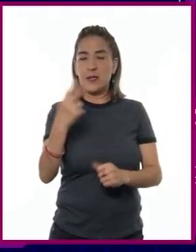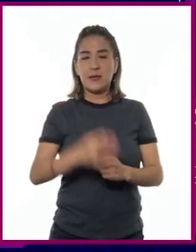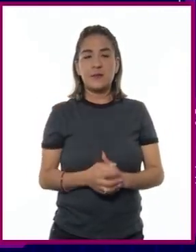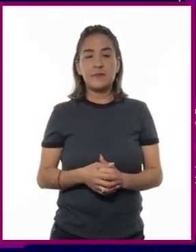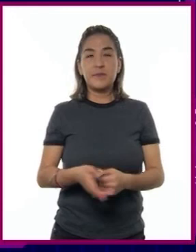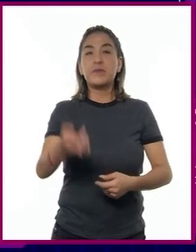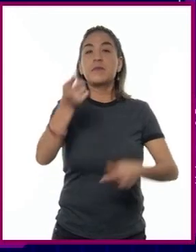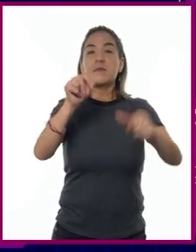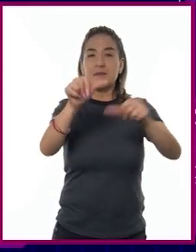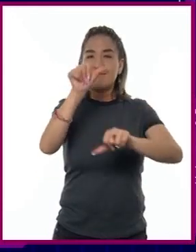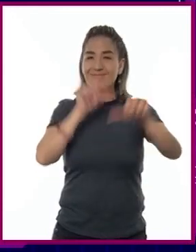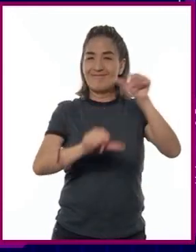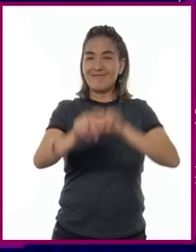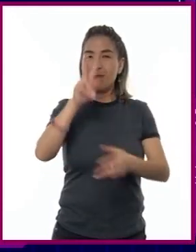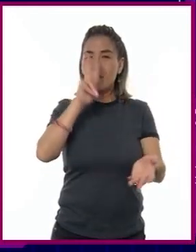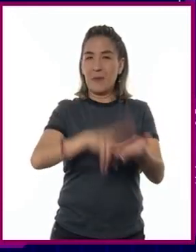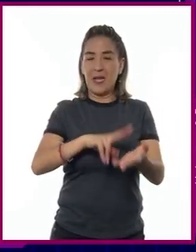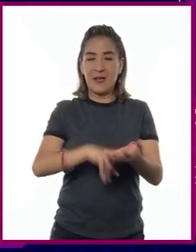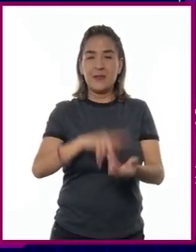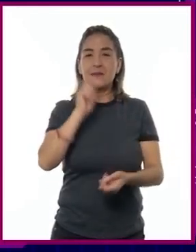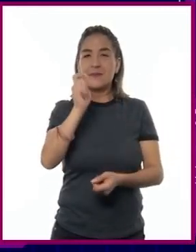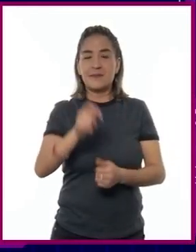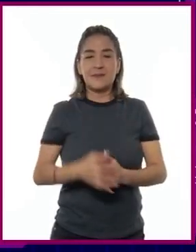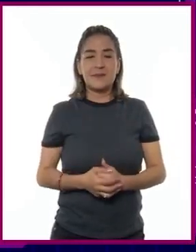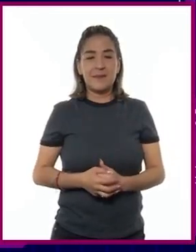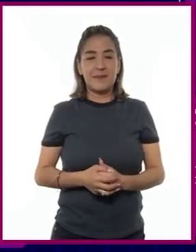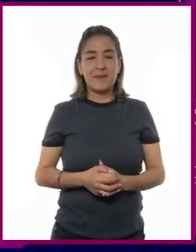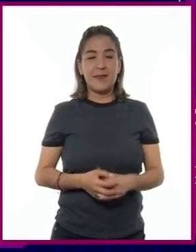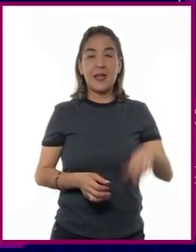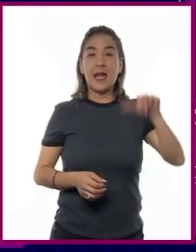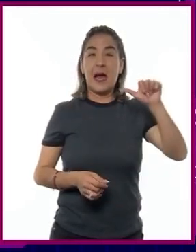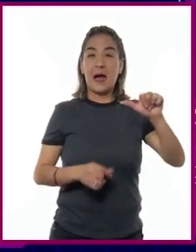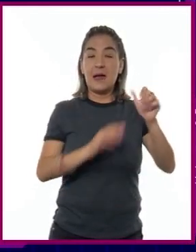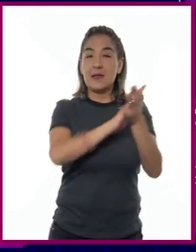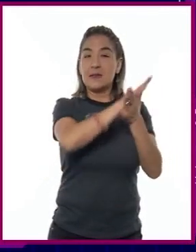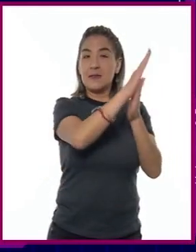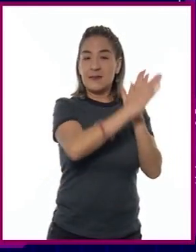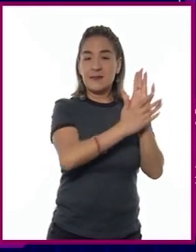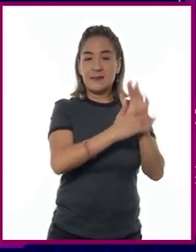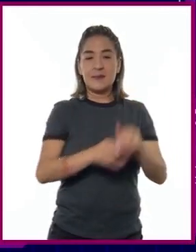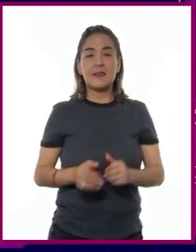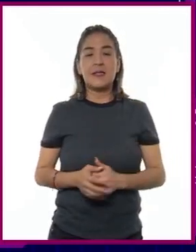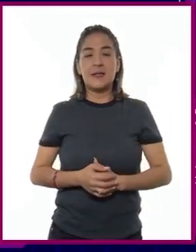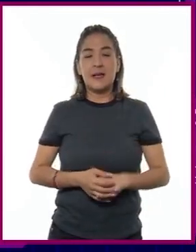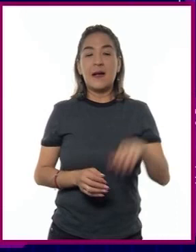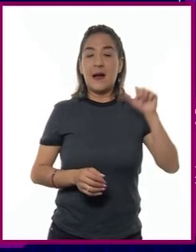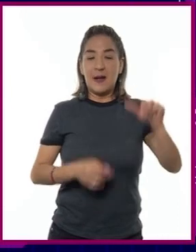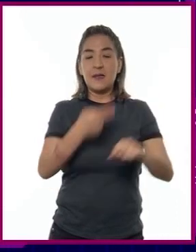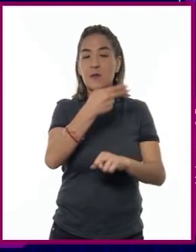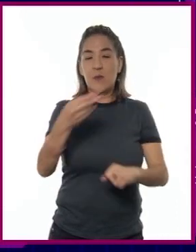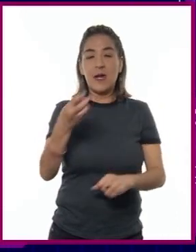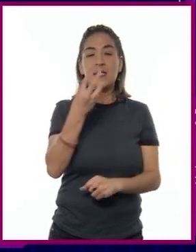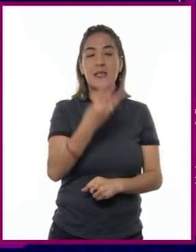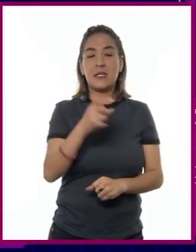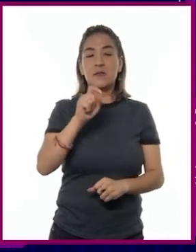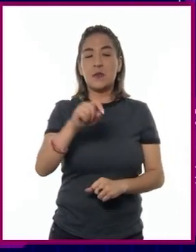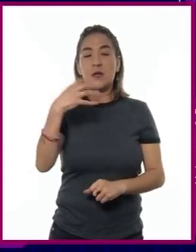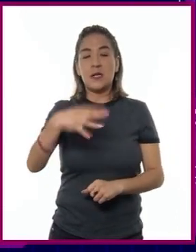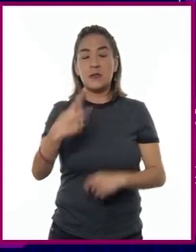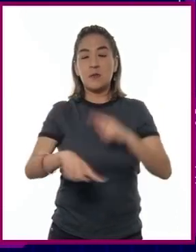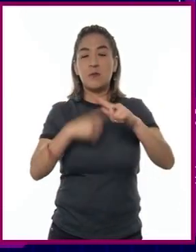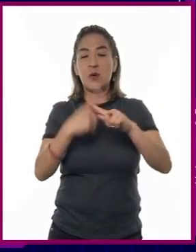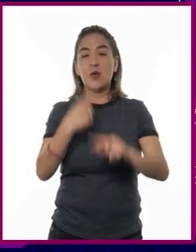Al sustituir valores, se obtiene que el área del círculo es 3.14 por